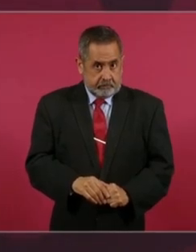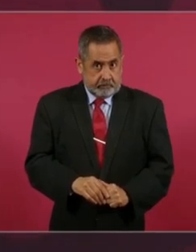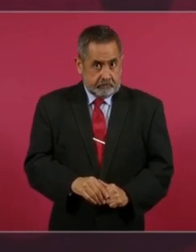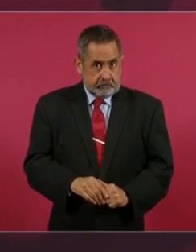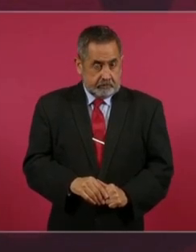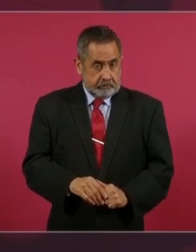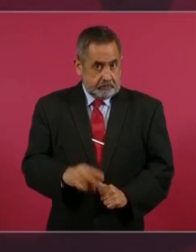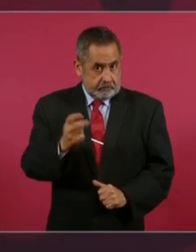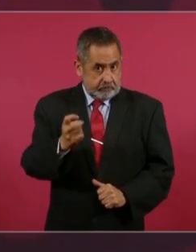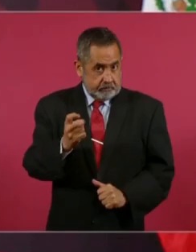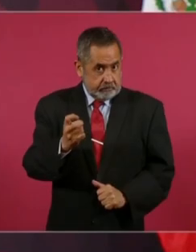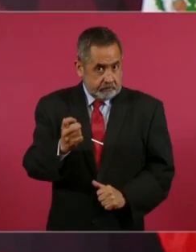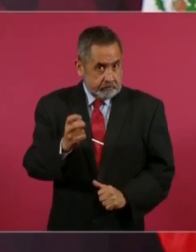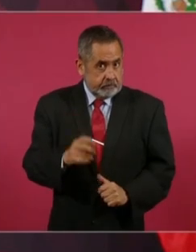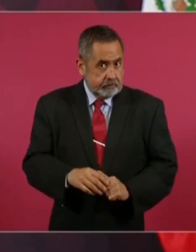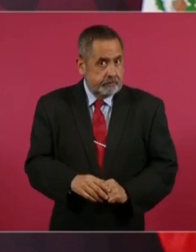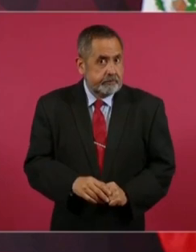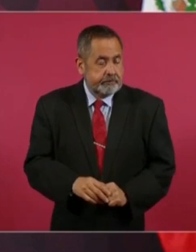por eso